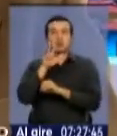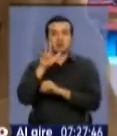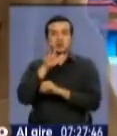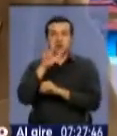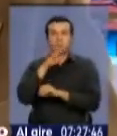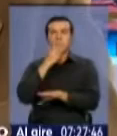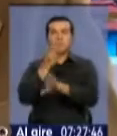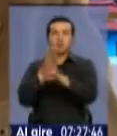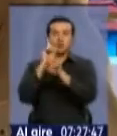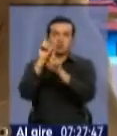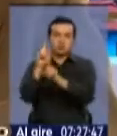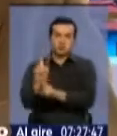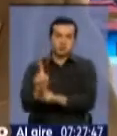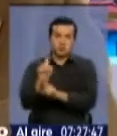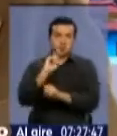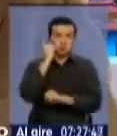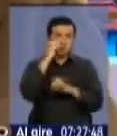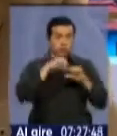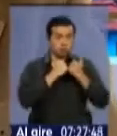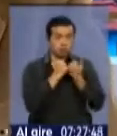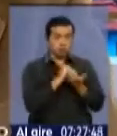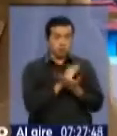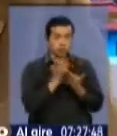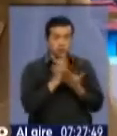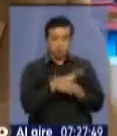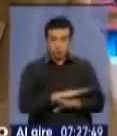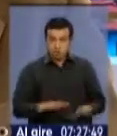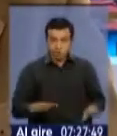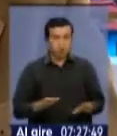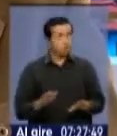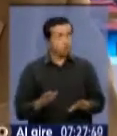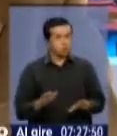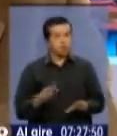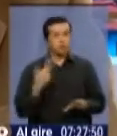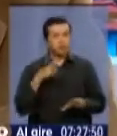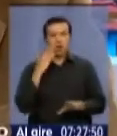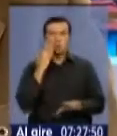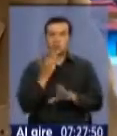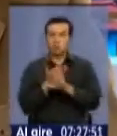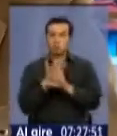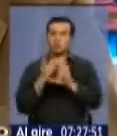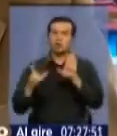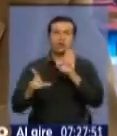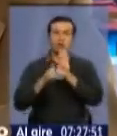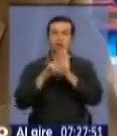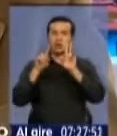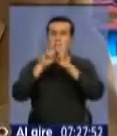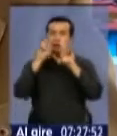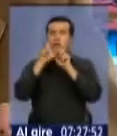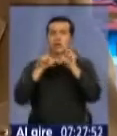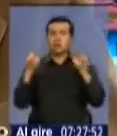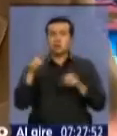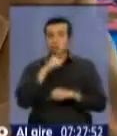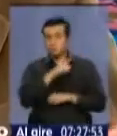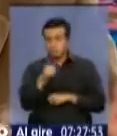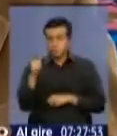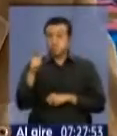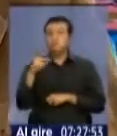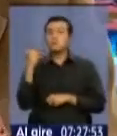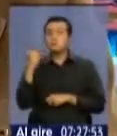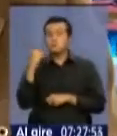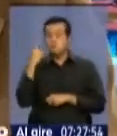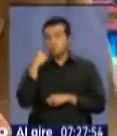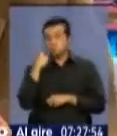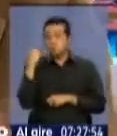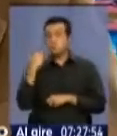solamente ese es el trabajo que tiene la Asamblea. Hemos planteado también nosotros unas leyes que tienen que ser relacionadas con la ciudadanía y activar. Mientras se